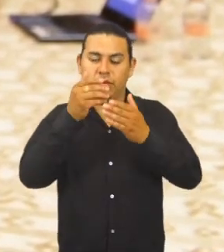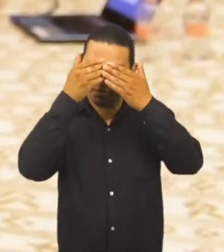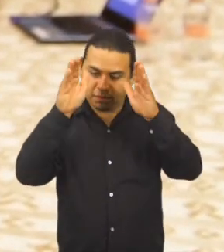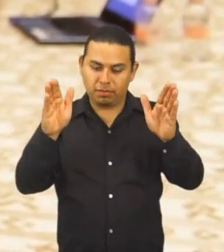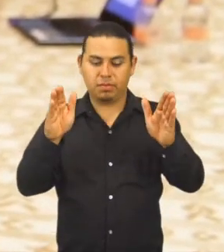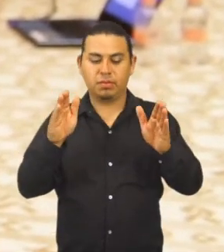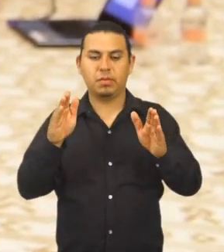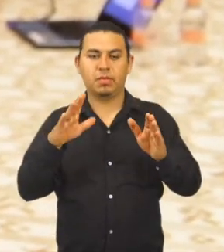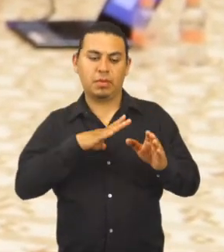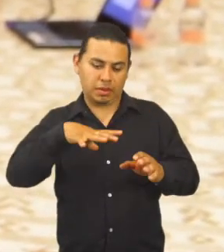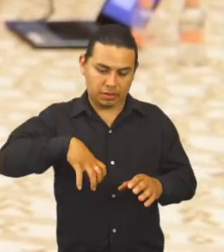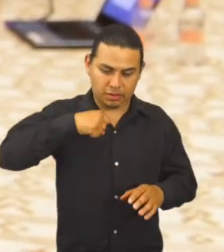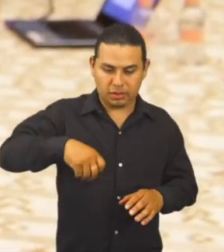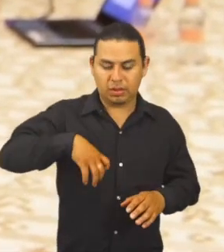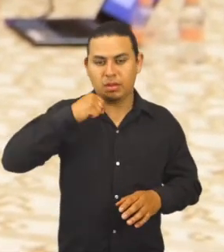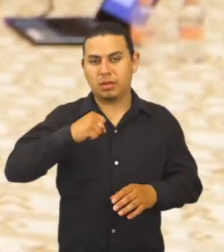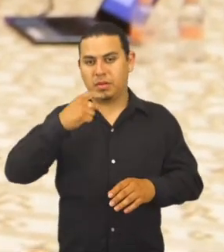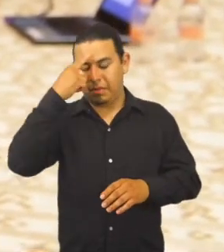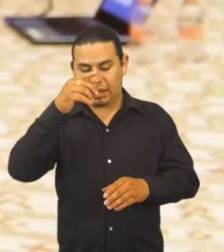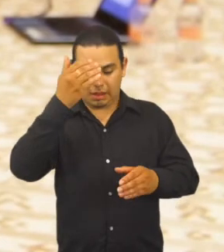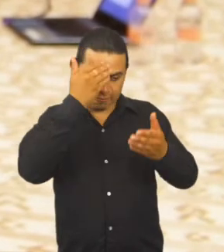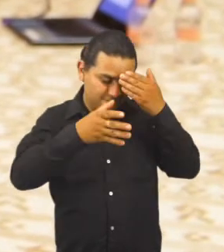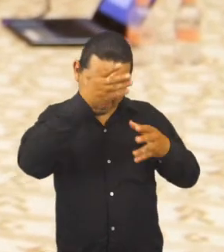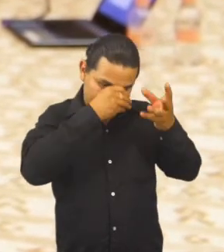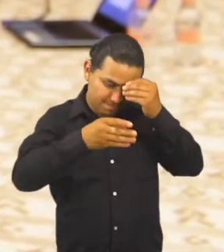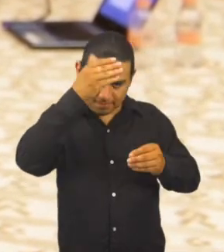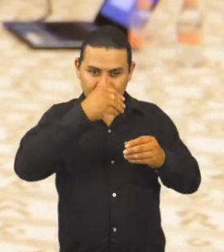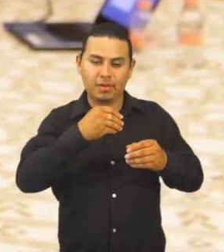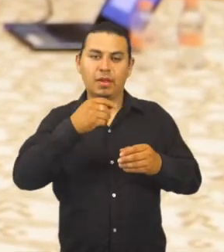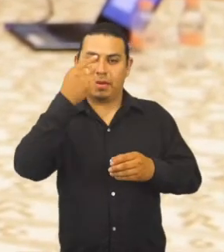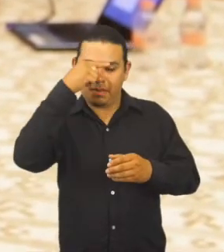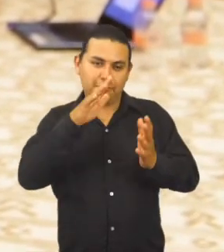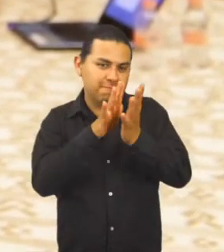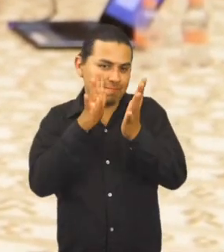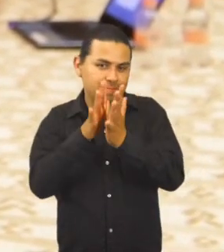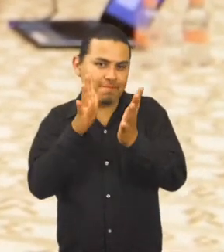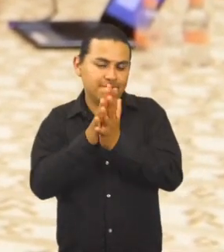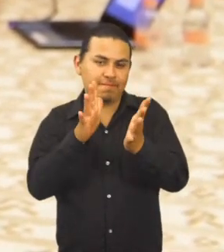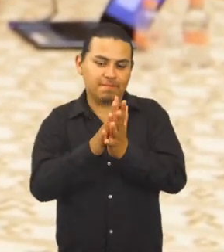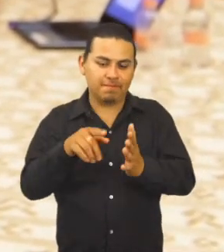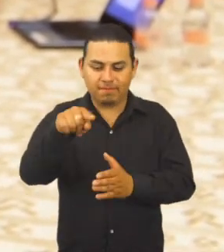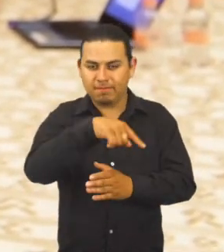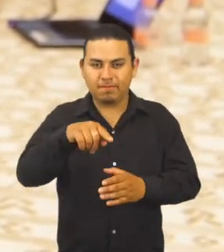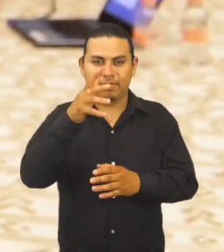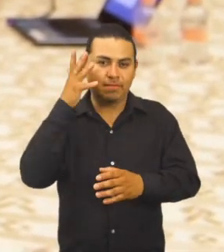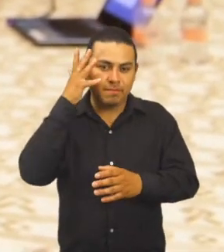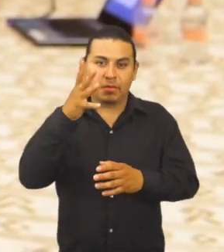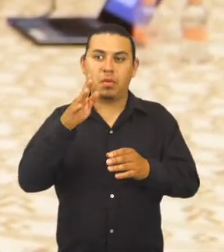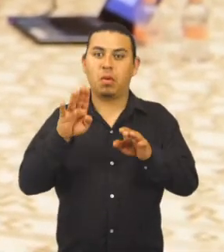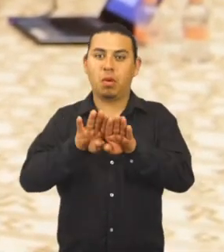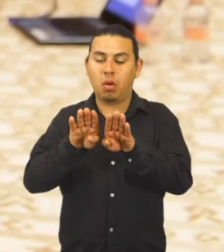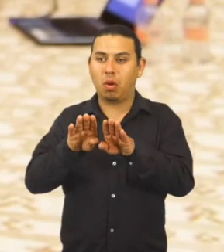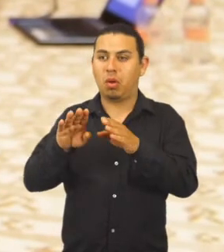estudiantes tienen que hacer un esfuerzo mayúsculo por estudiar y por cuidar su institución. Pero cualquier acción que esté